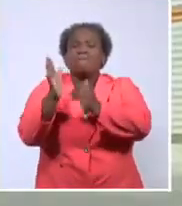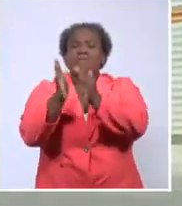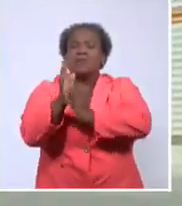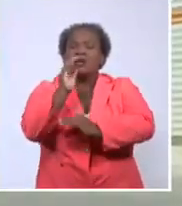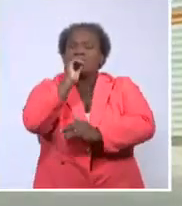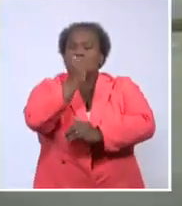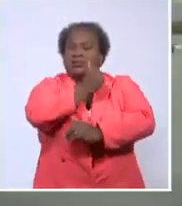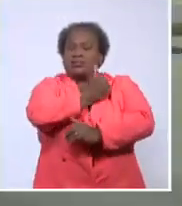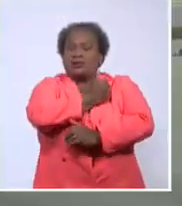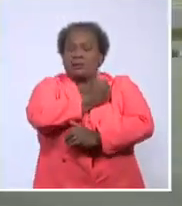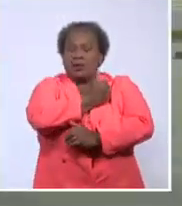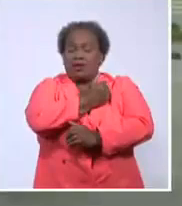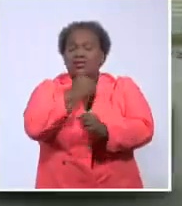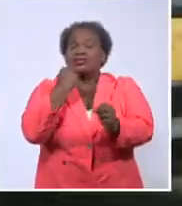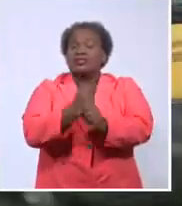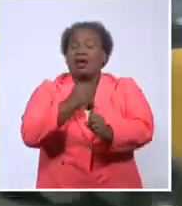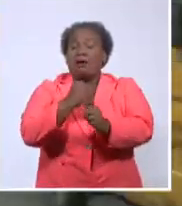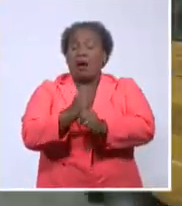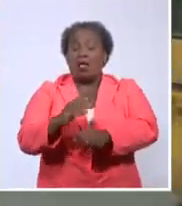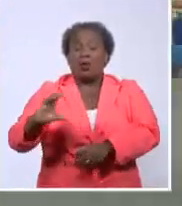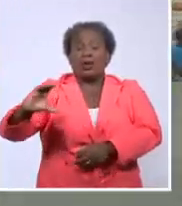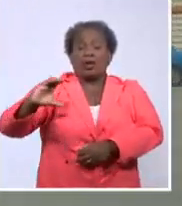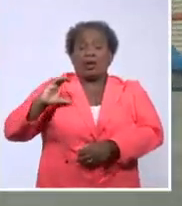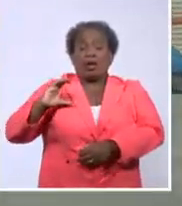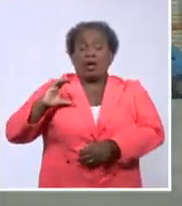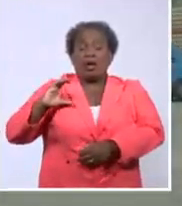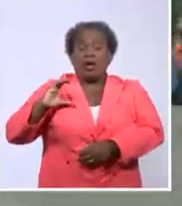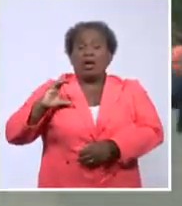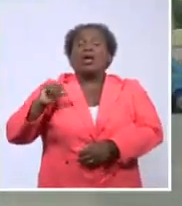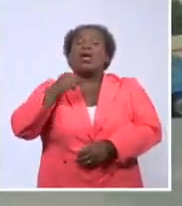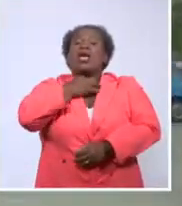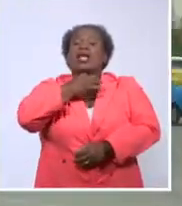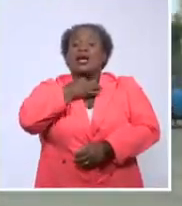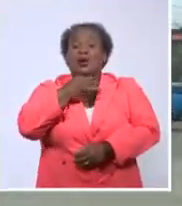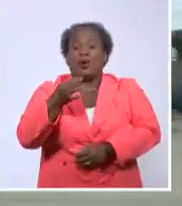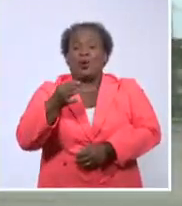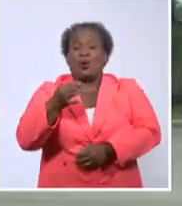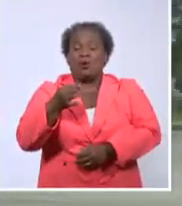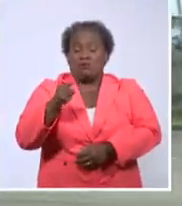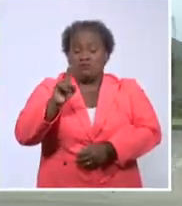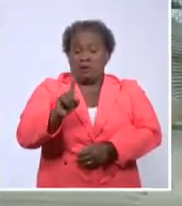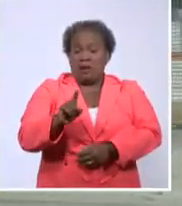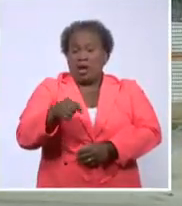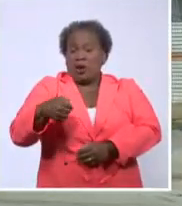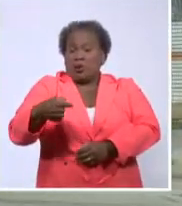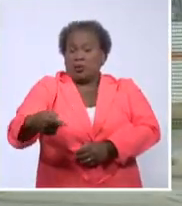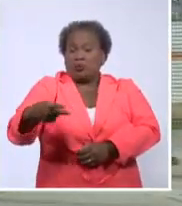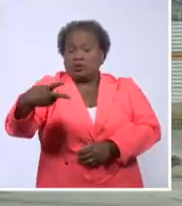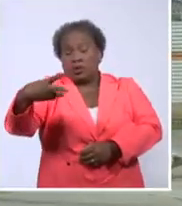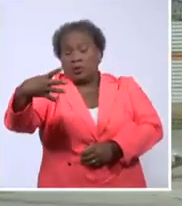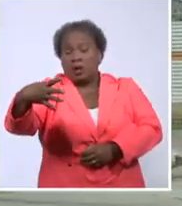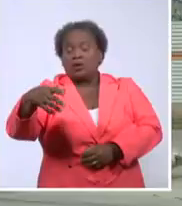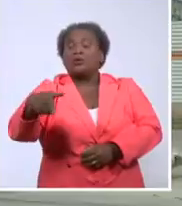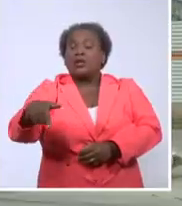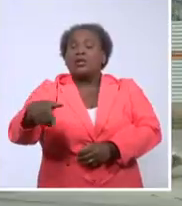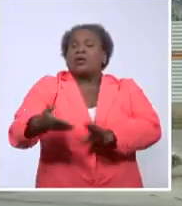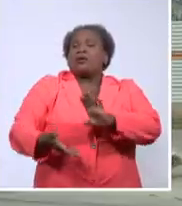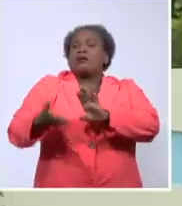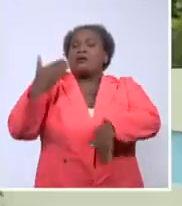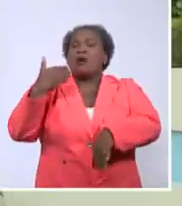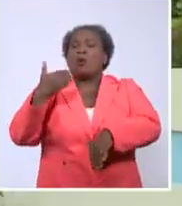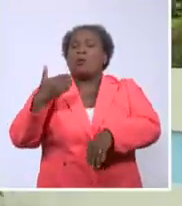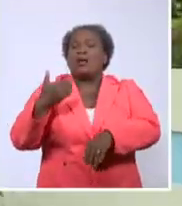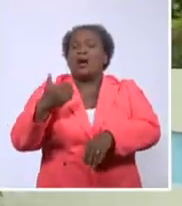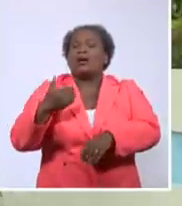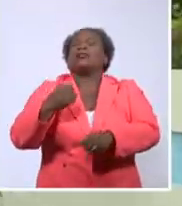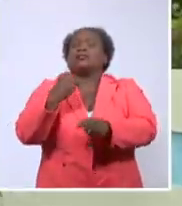y los trabajadores cobrarán en los primeros días de enero ese aumento. Se trata de recuperar el valor del salario para proteger